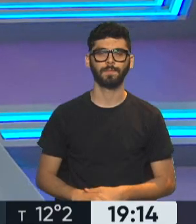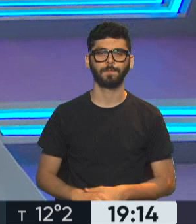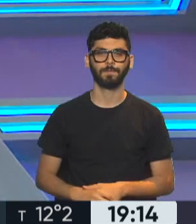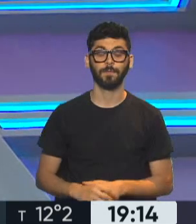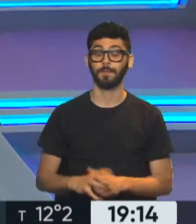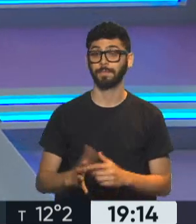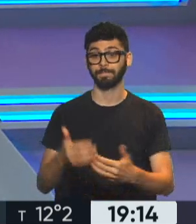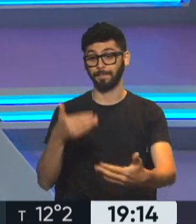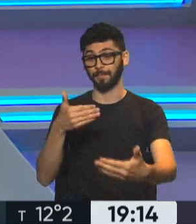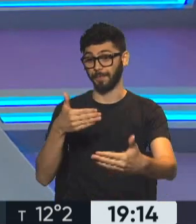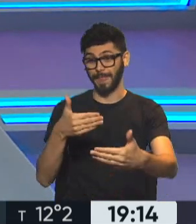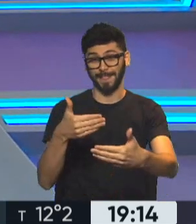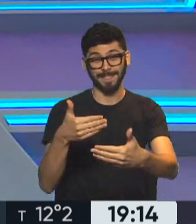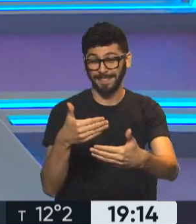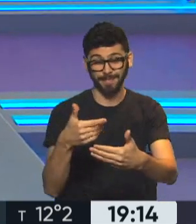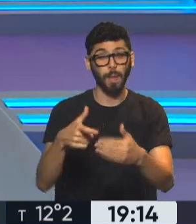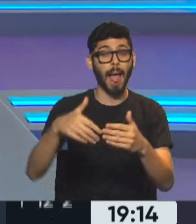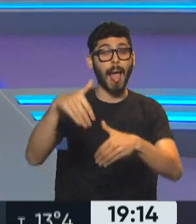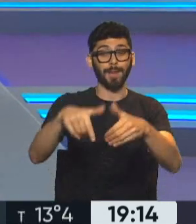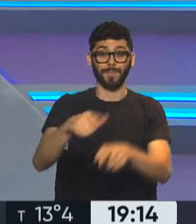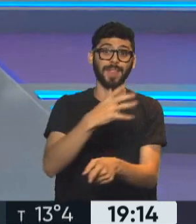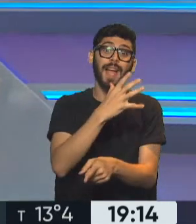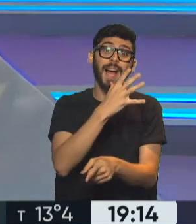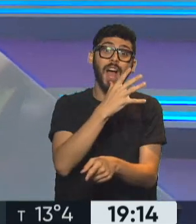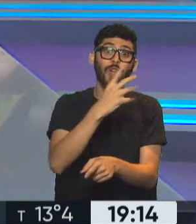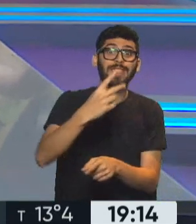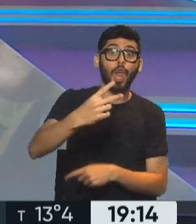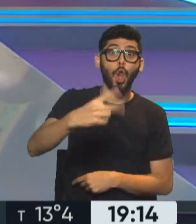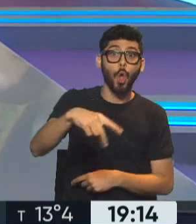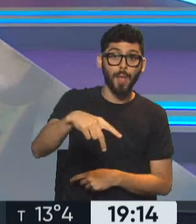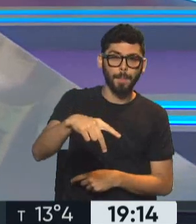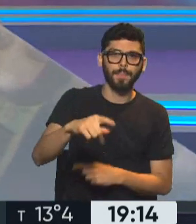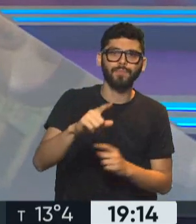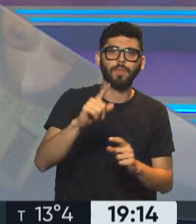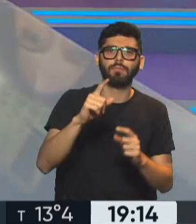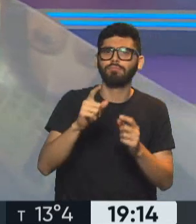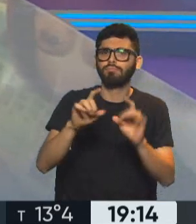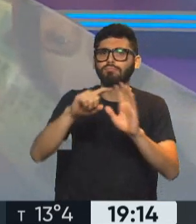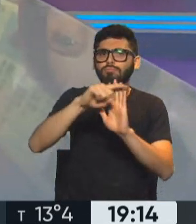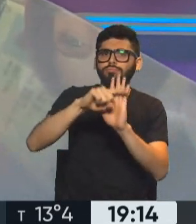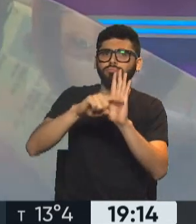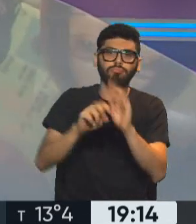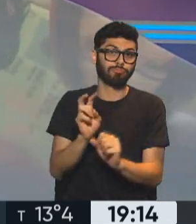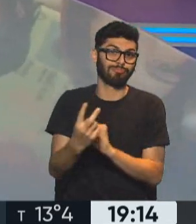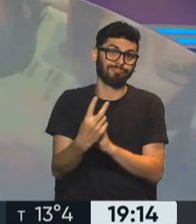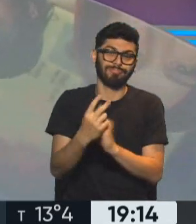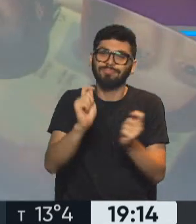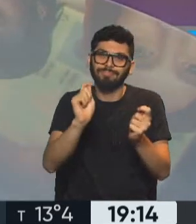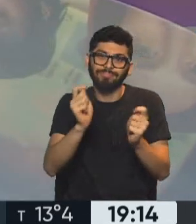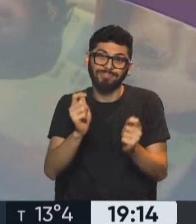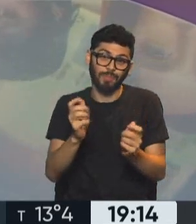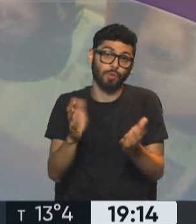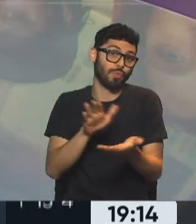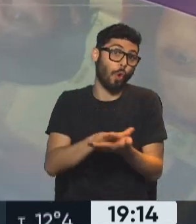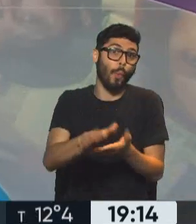Recta final para las elecciones del próximo 14 de noviembre. Los cambios, los protocolos de cara a la pandemia.